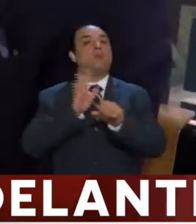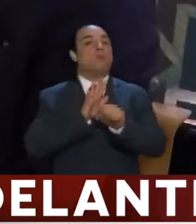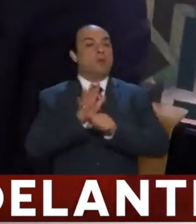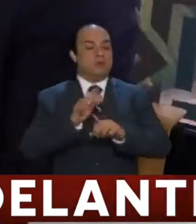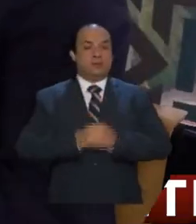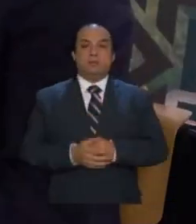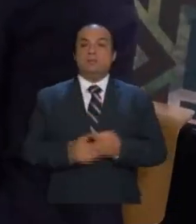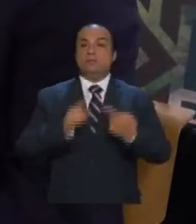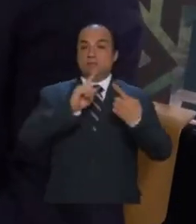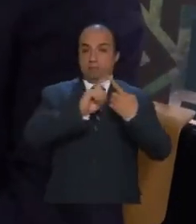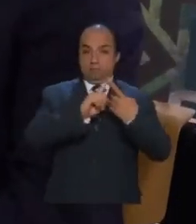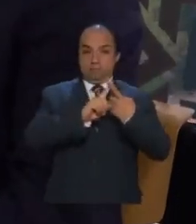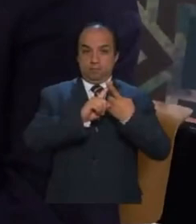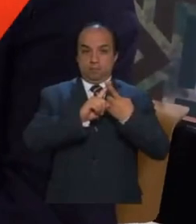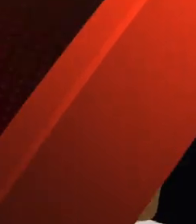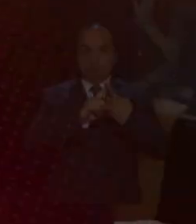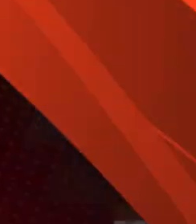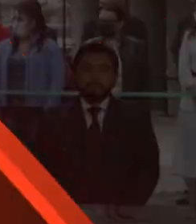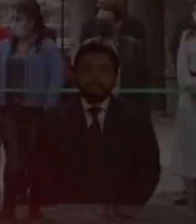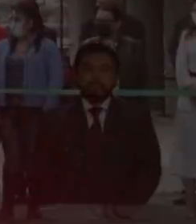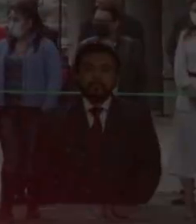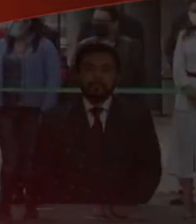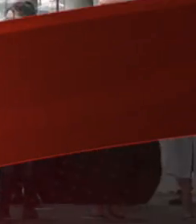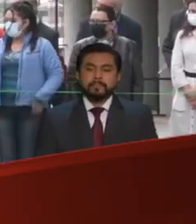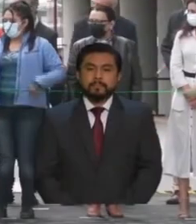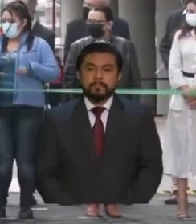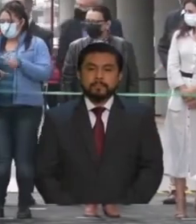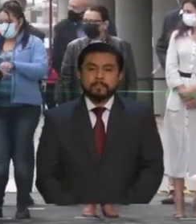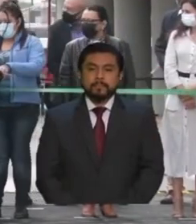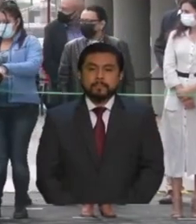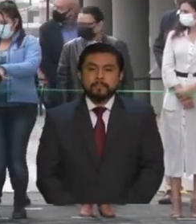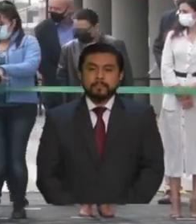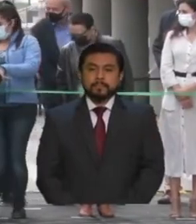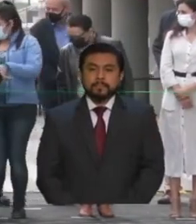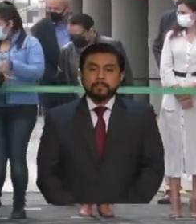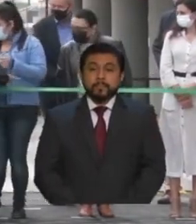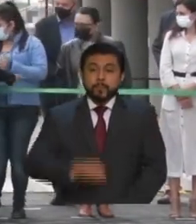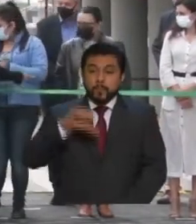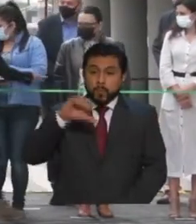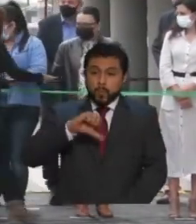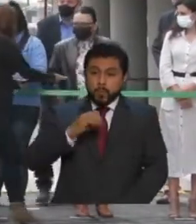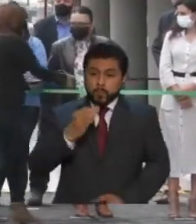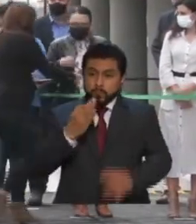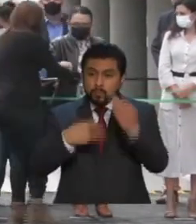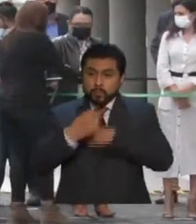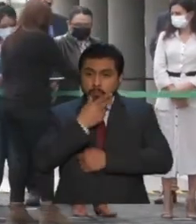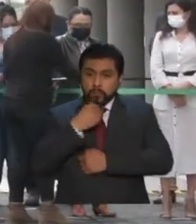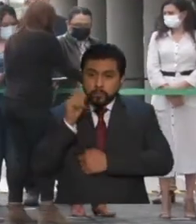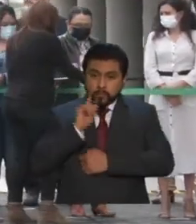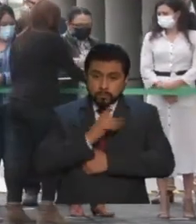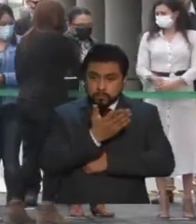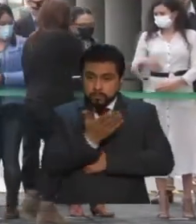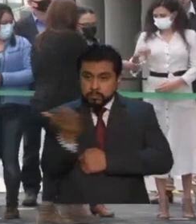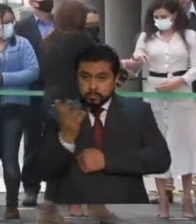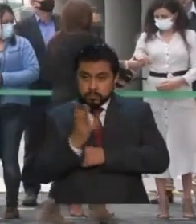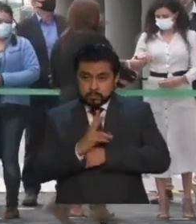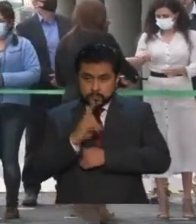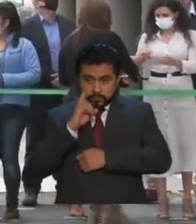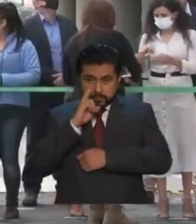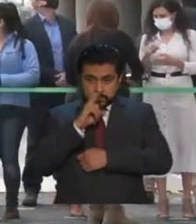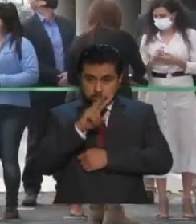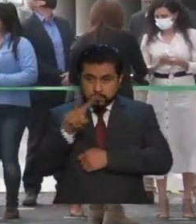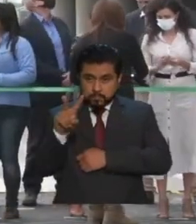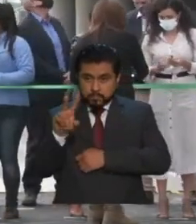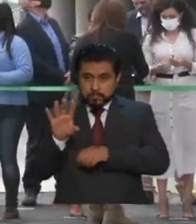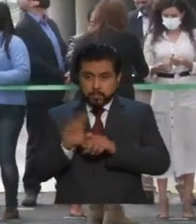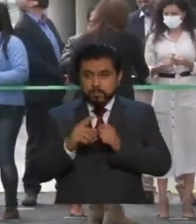primera es, ¿se puede romper el cable? Y aquí, con la presencia de todas y todos ustedes, podemos observar directamente o en